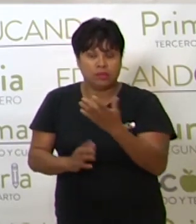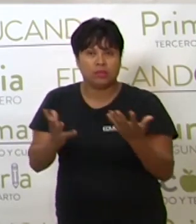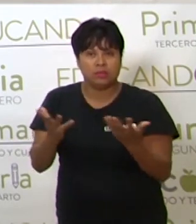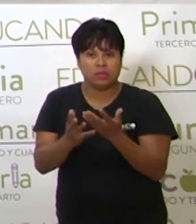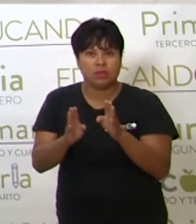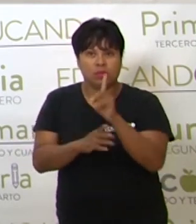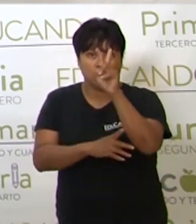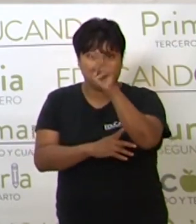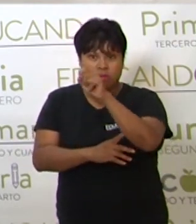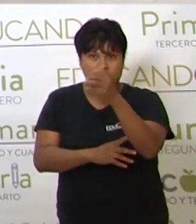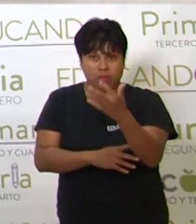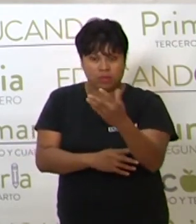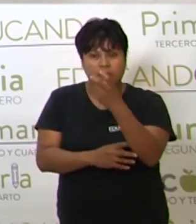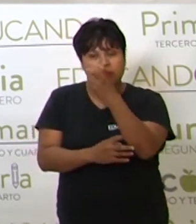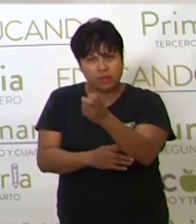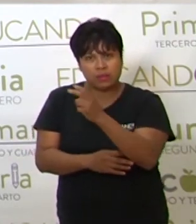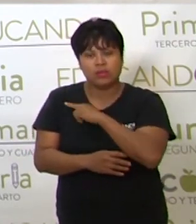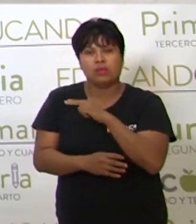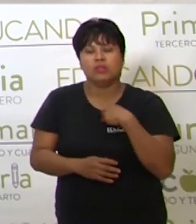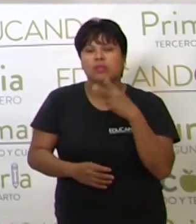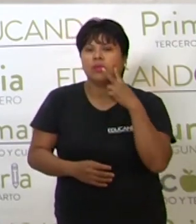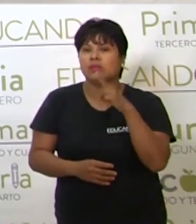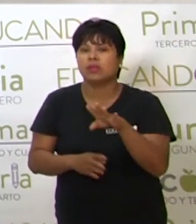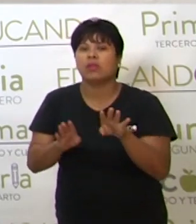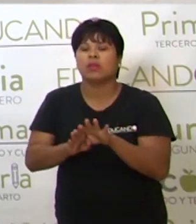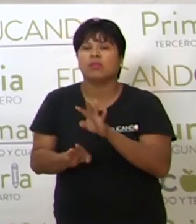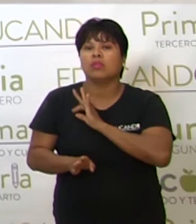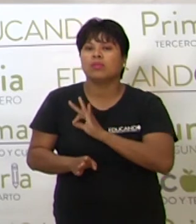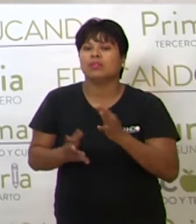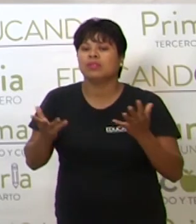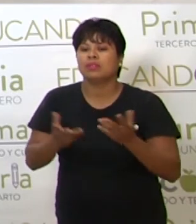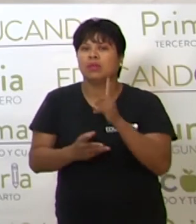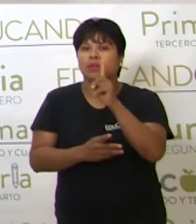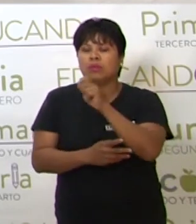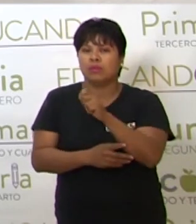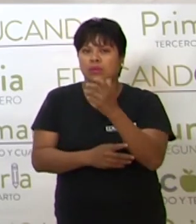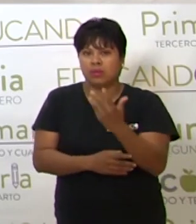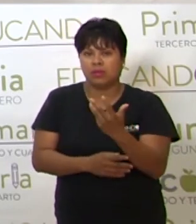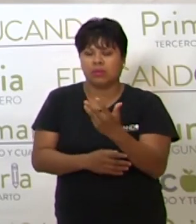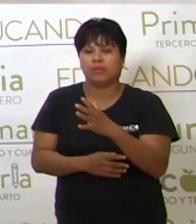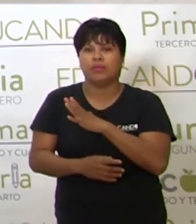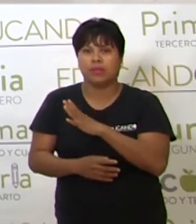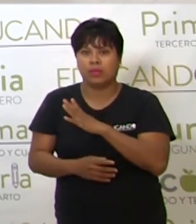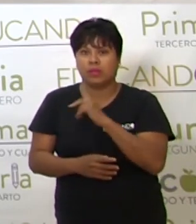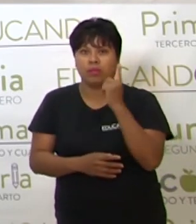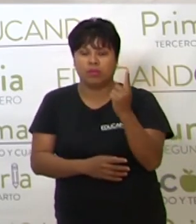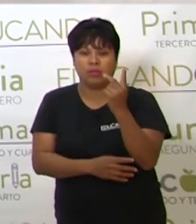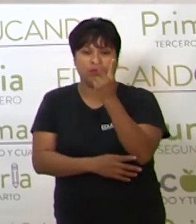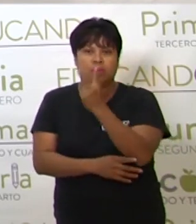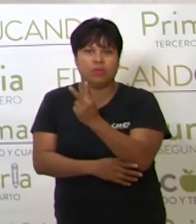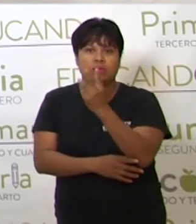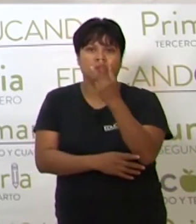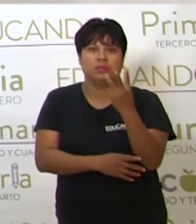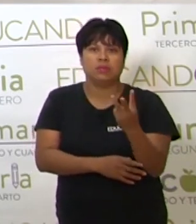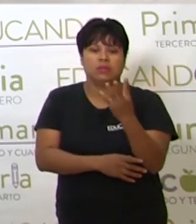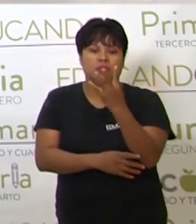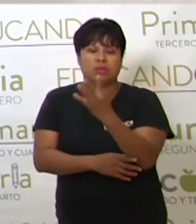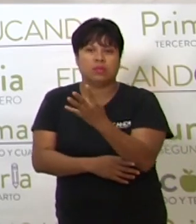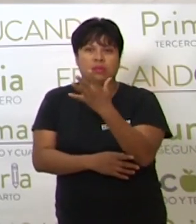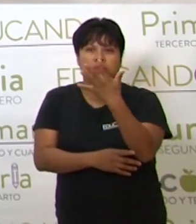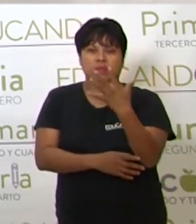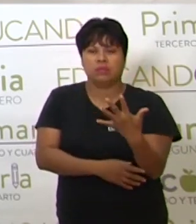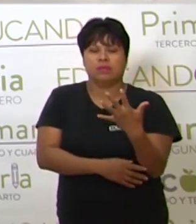quinto aquí es donde vamos a ver cómo podemos representar un quinto aquí está uno dos tres cuatro